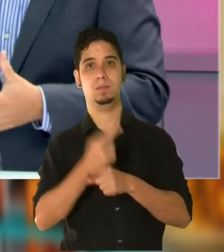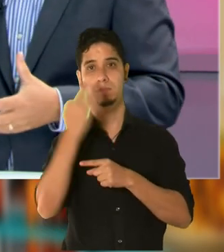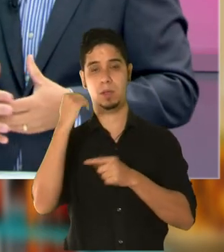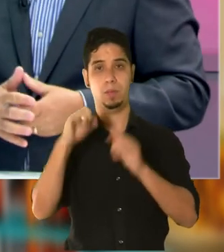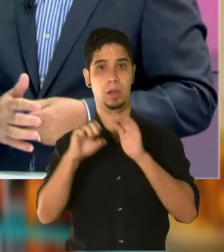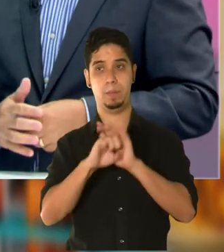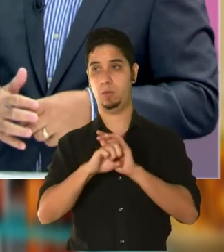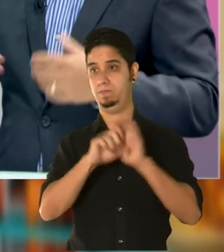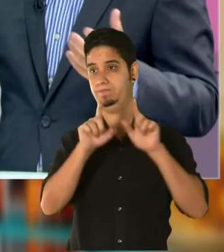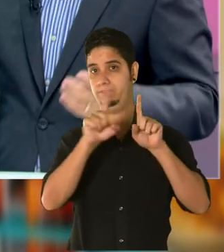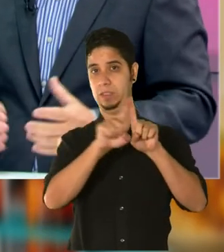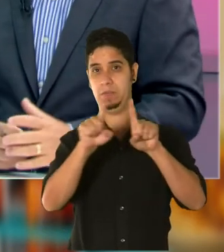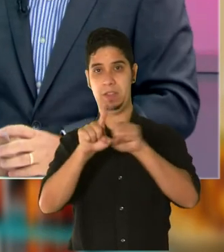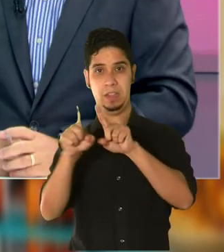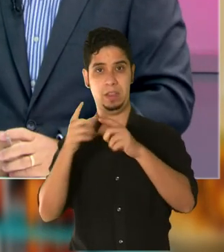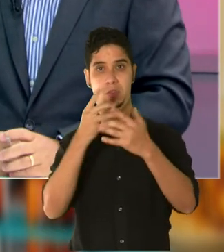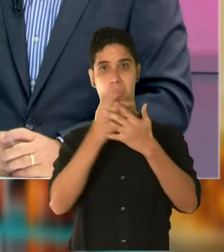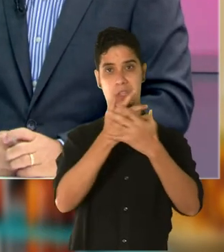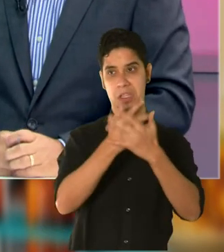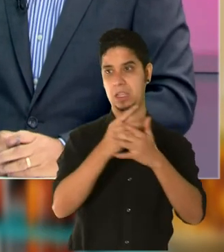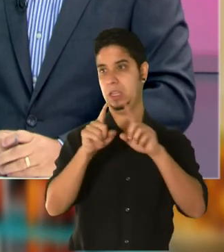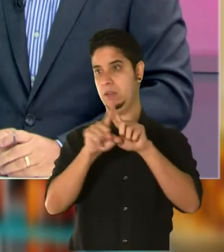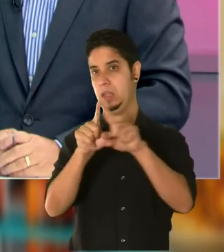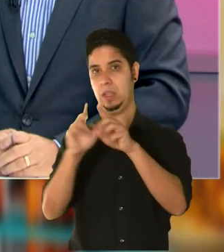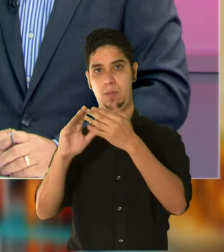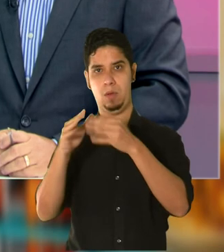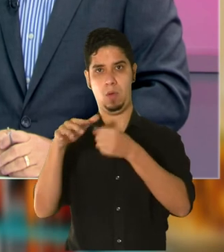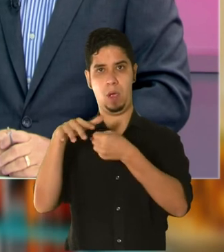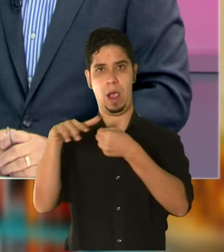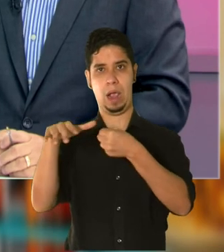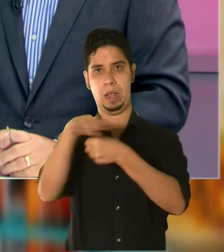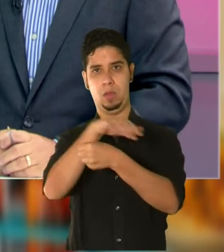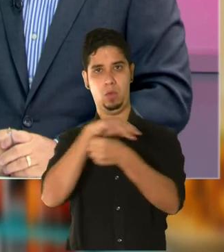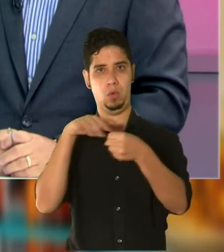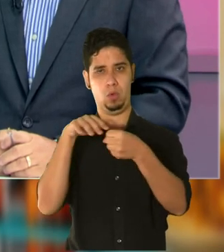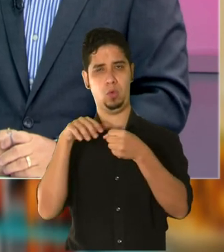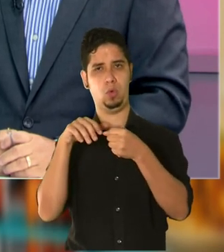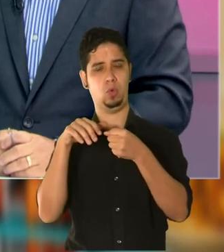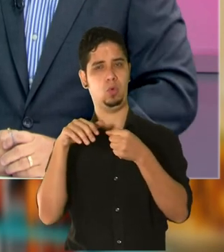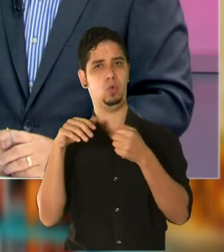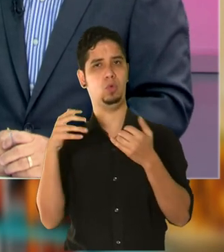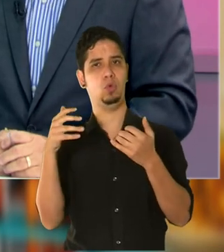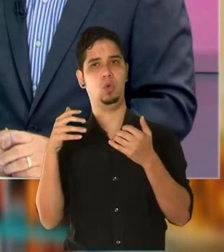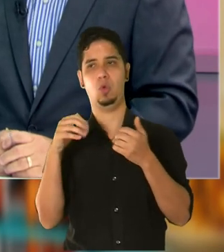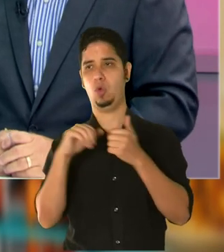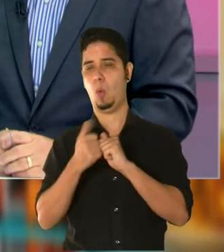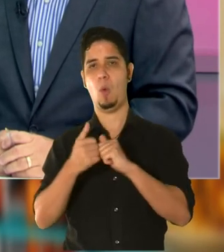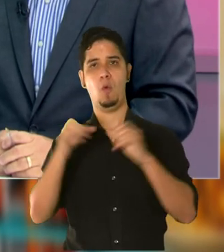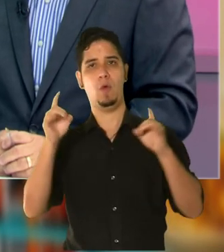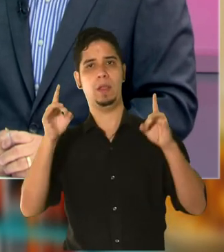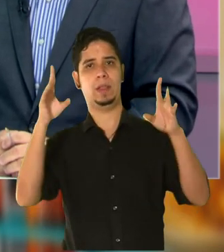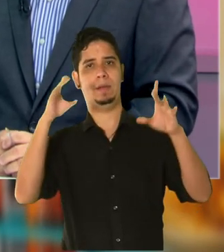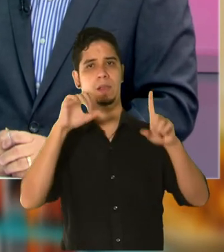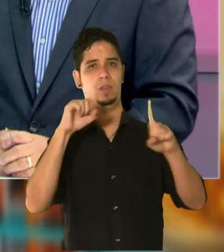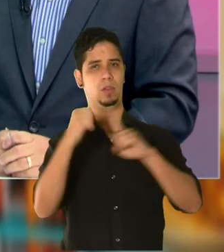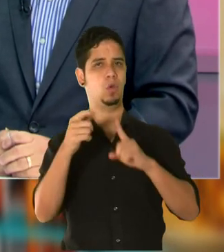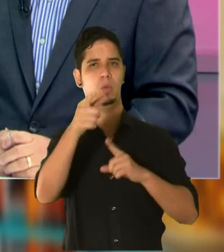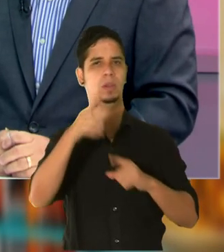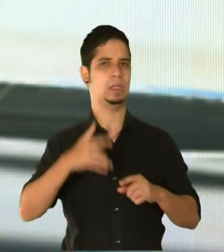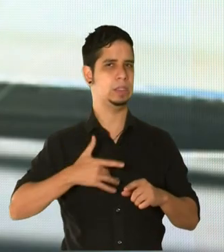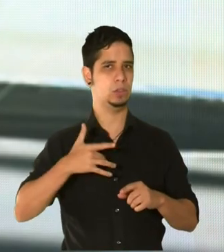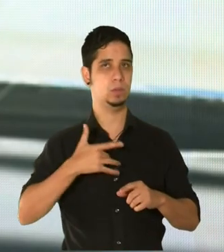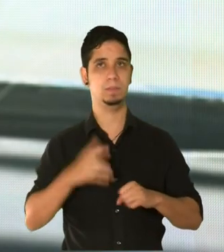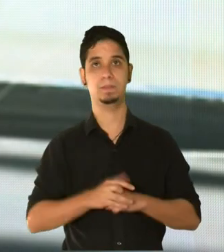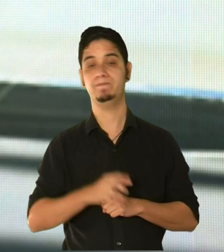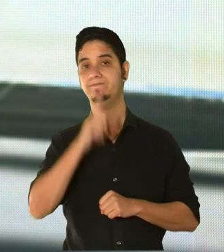comunicación y otros municipios que están alrededor qué tan terrible fue ese momento sin